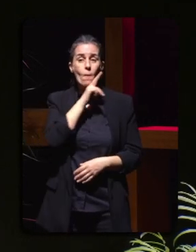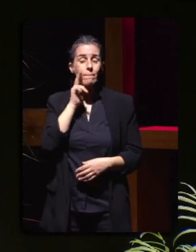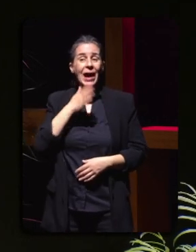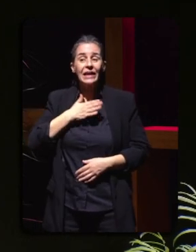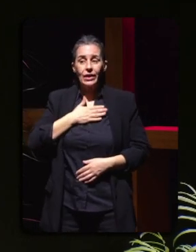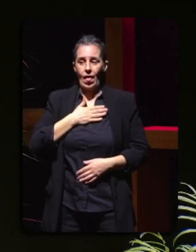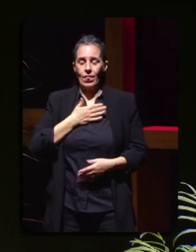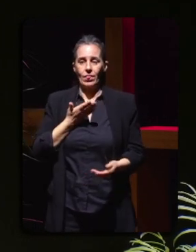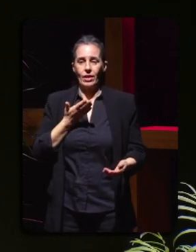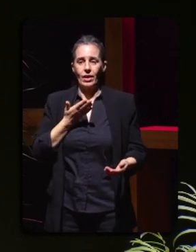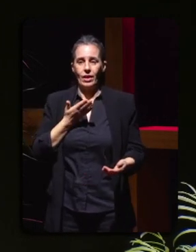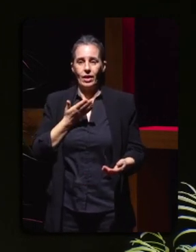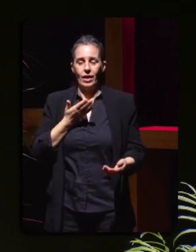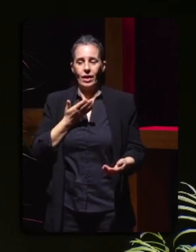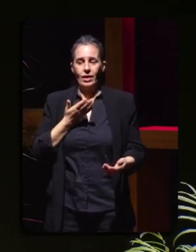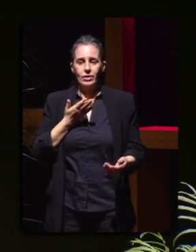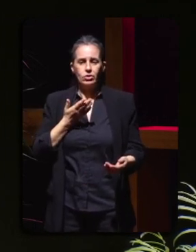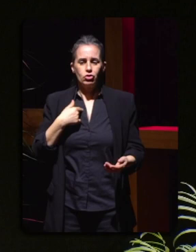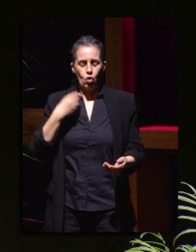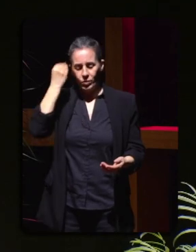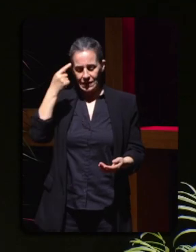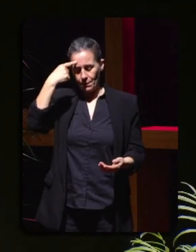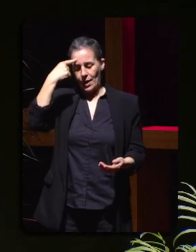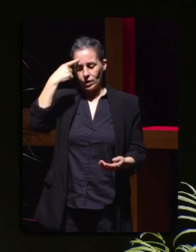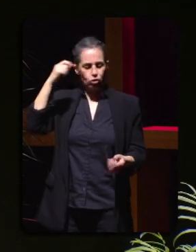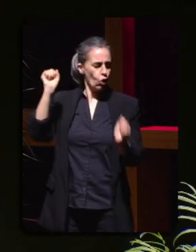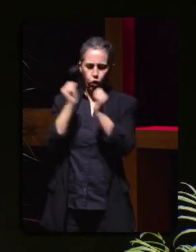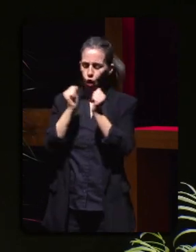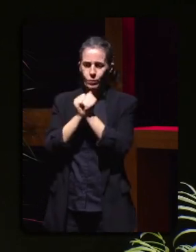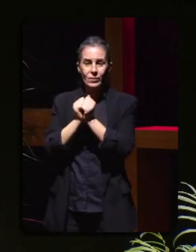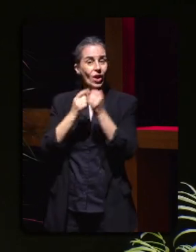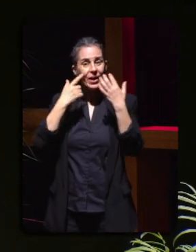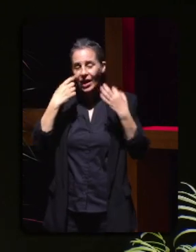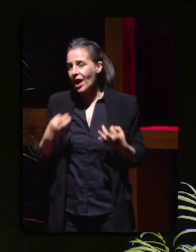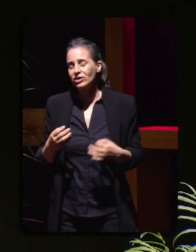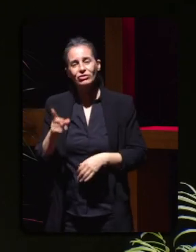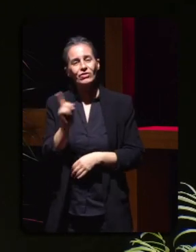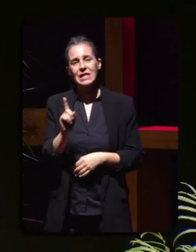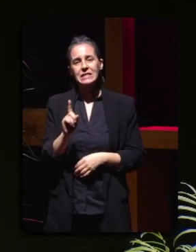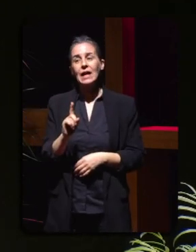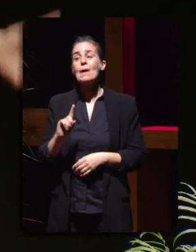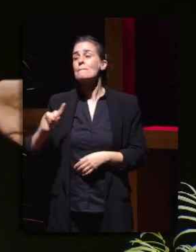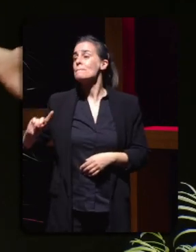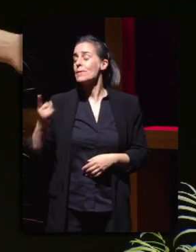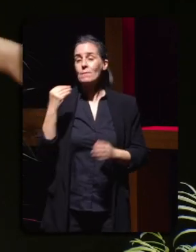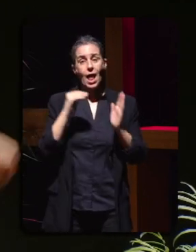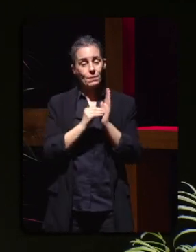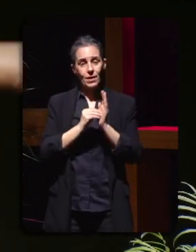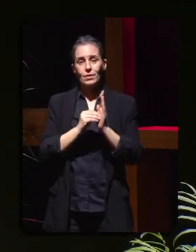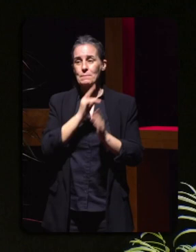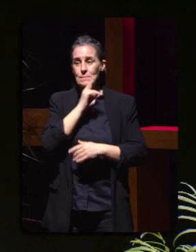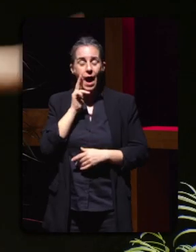no porque pensé es que es que eres una torpe no pero no es que nuestra maternidad no tiene nada que ver sí que somos las primeras madres del mundo por todo esto